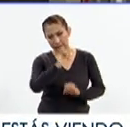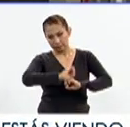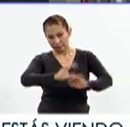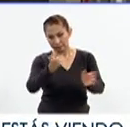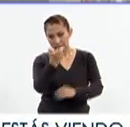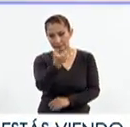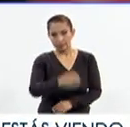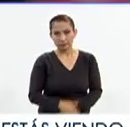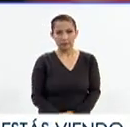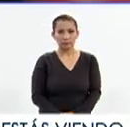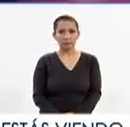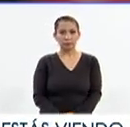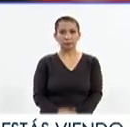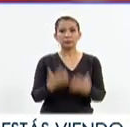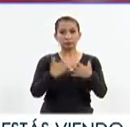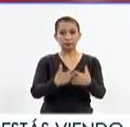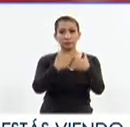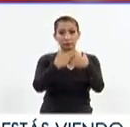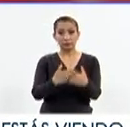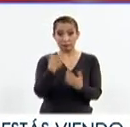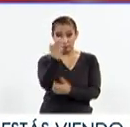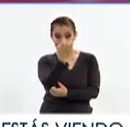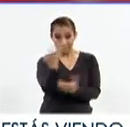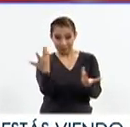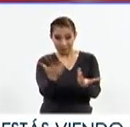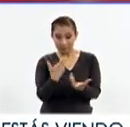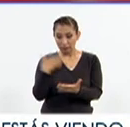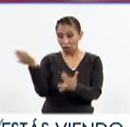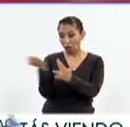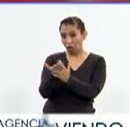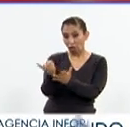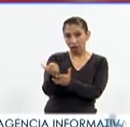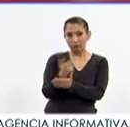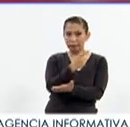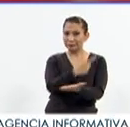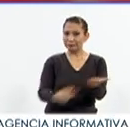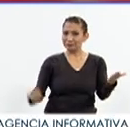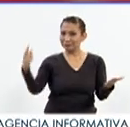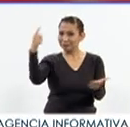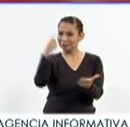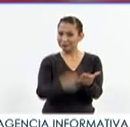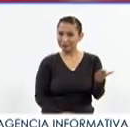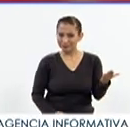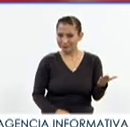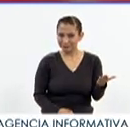esta situación. La empresa que haga eso tiene tache.